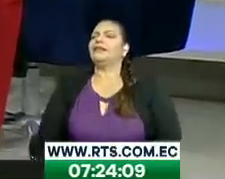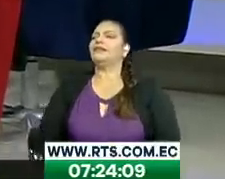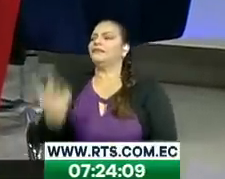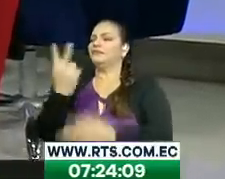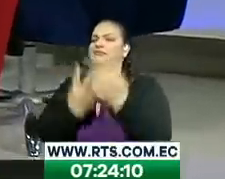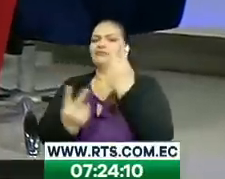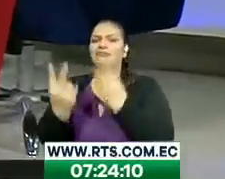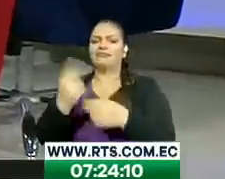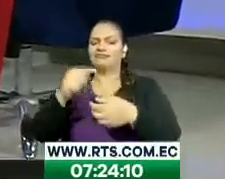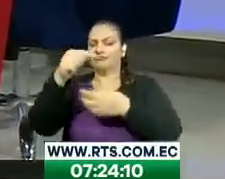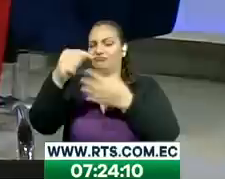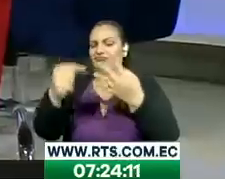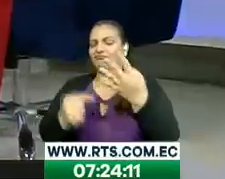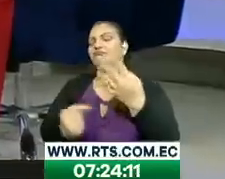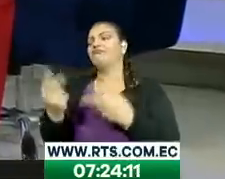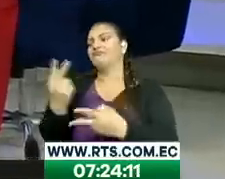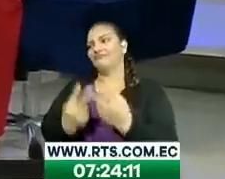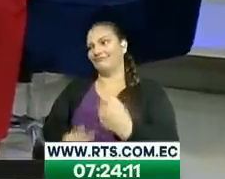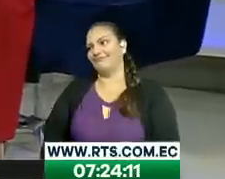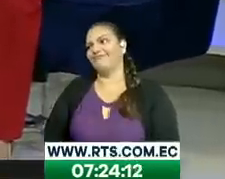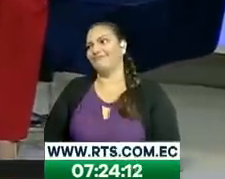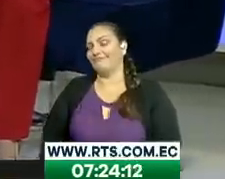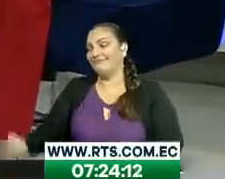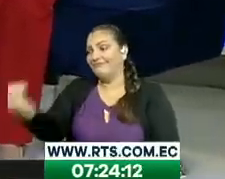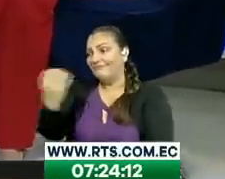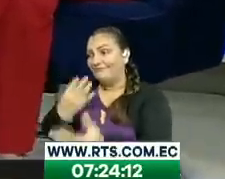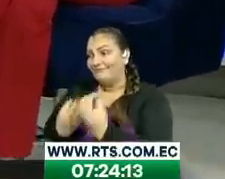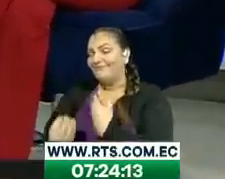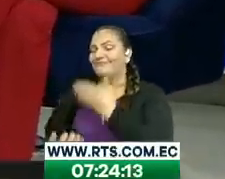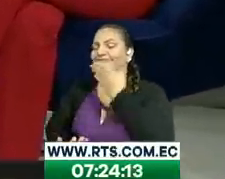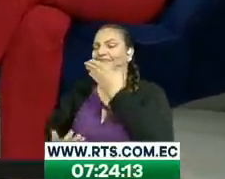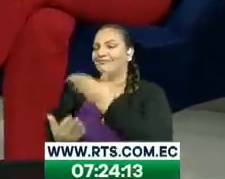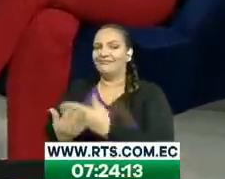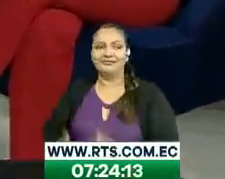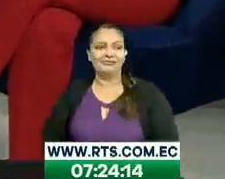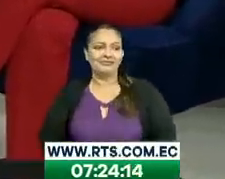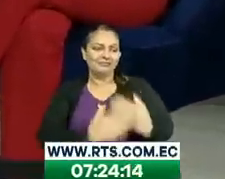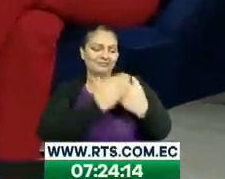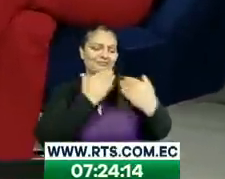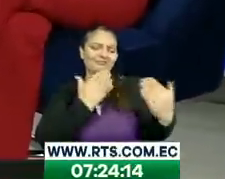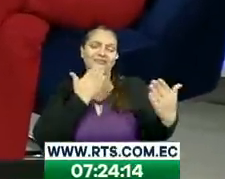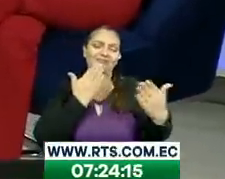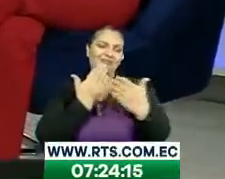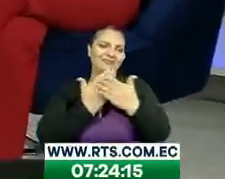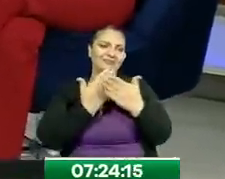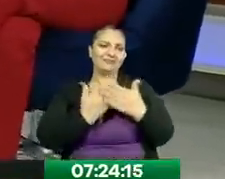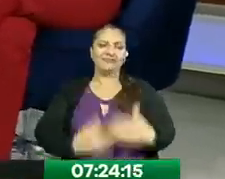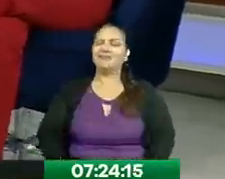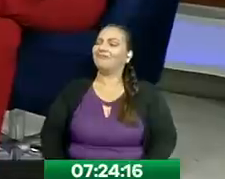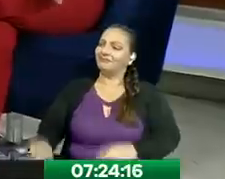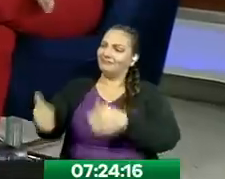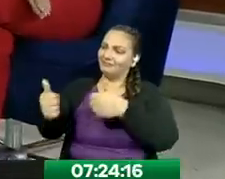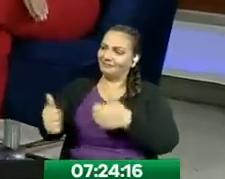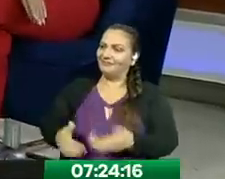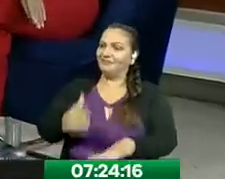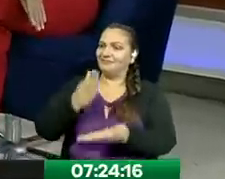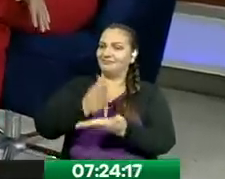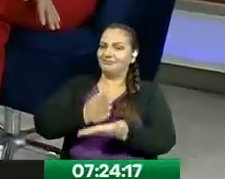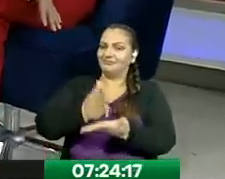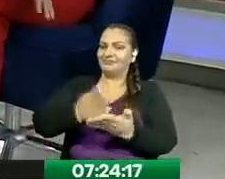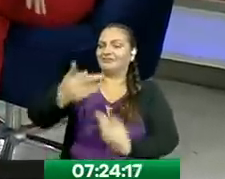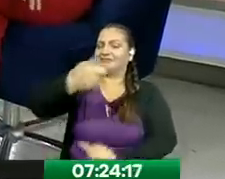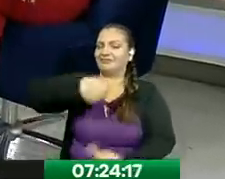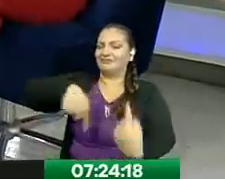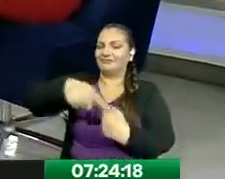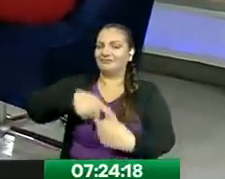lugares maravillosos de guayaquil abogados gracias por habernos acompañado a ustedes por la invitación y siempre estamos a las órdenes muy gentil momento mira y ya